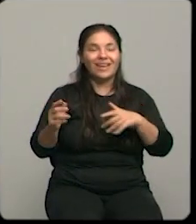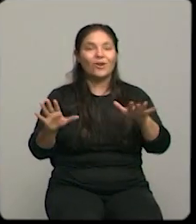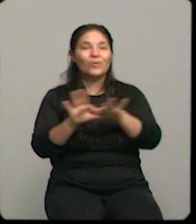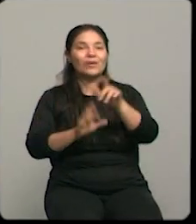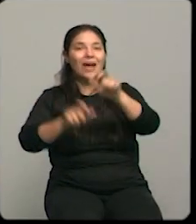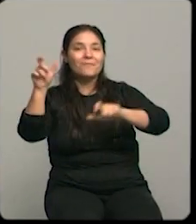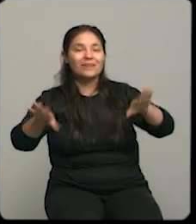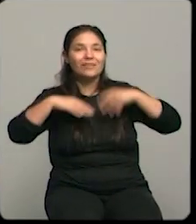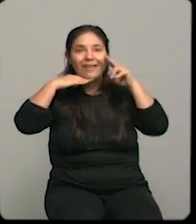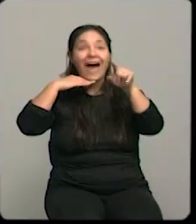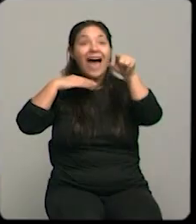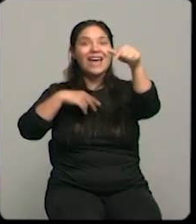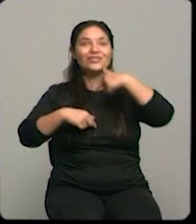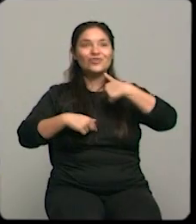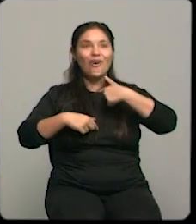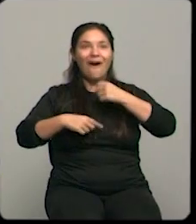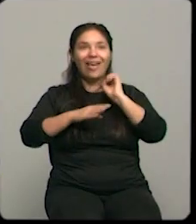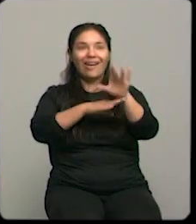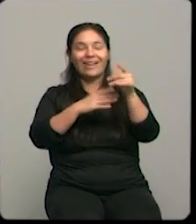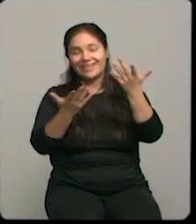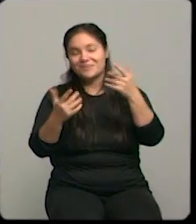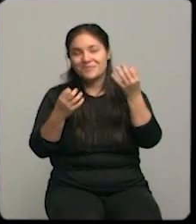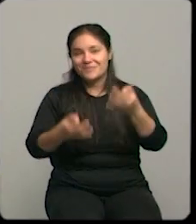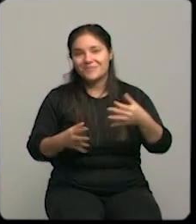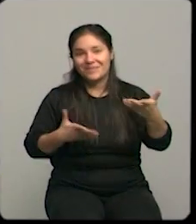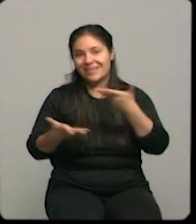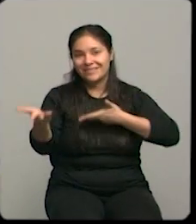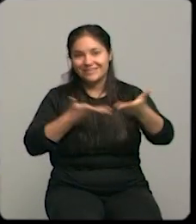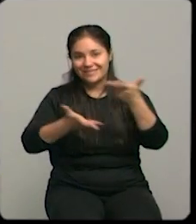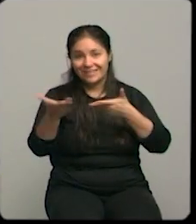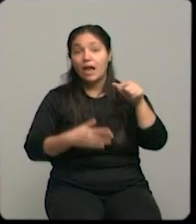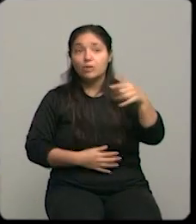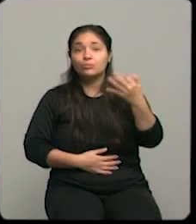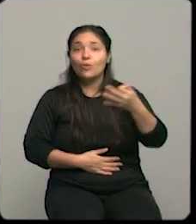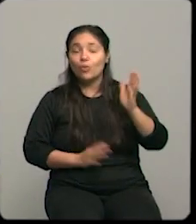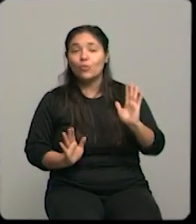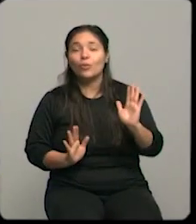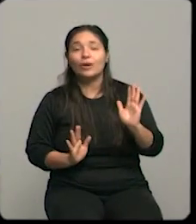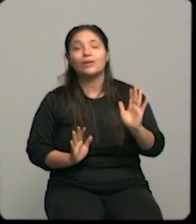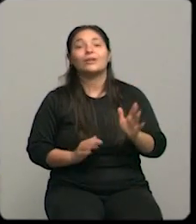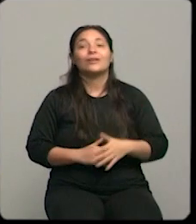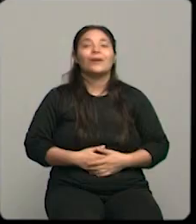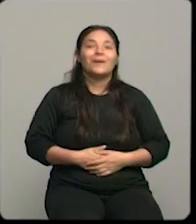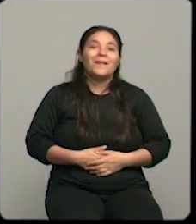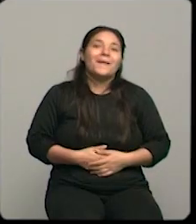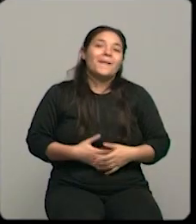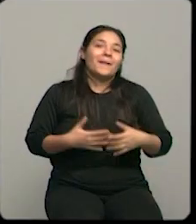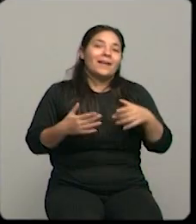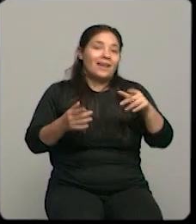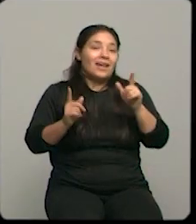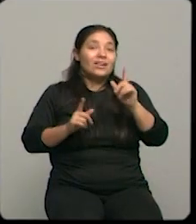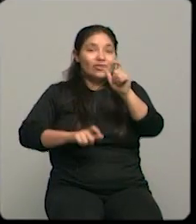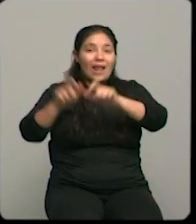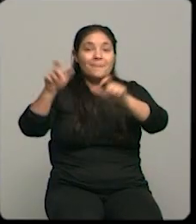pedí. Así que esa interacción es muy buena, funciona. Realmente. Es un ida y vuelta, que es lo que la gente en definitiva también quiere, ¿no?